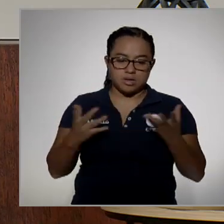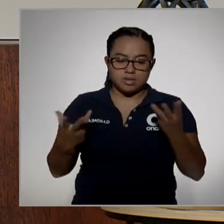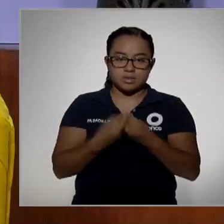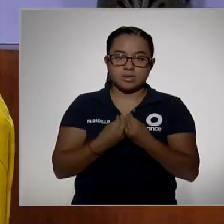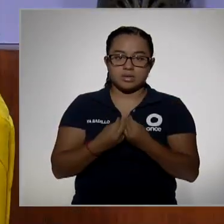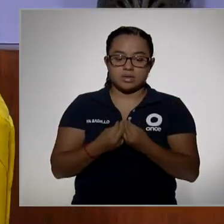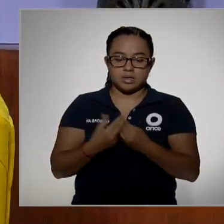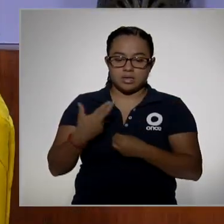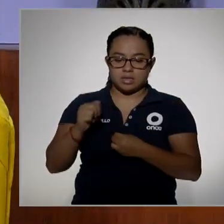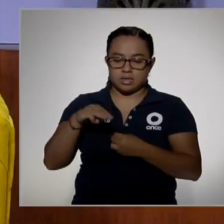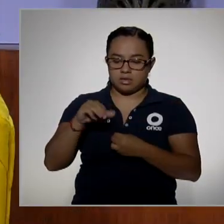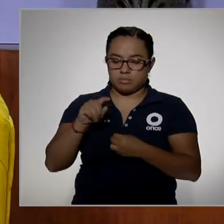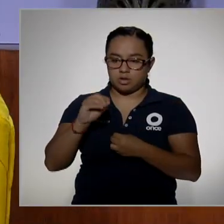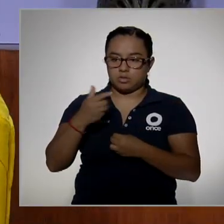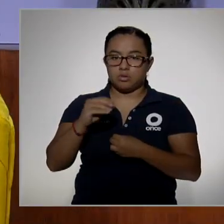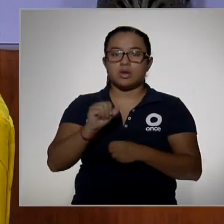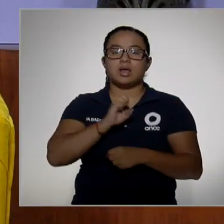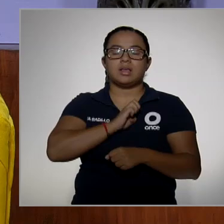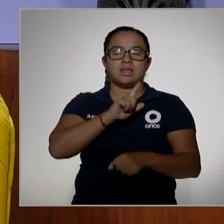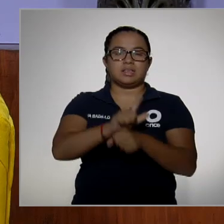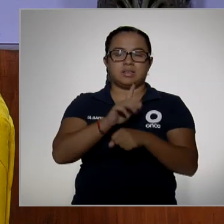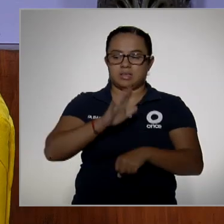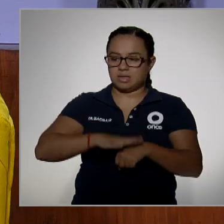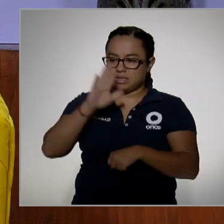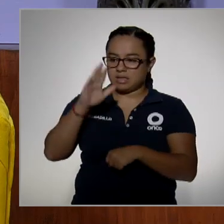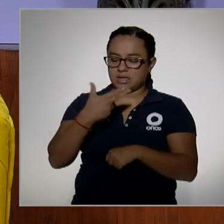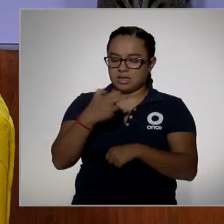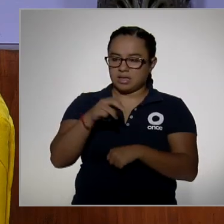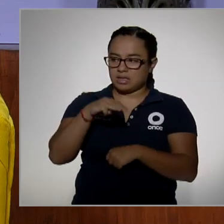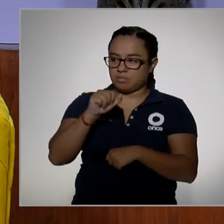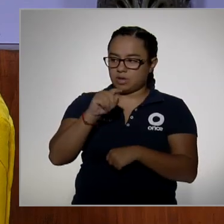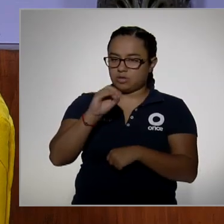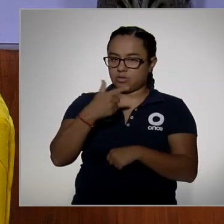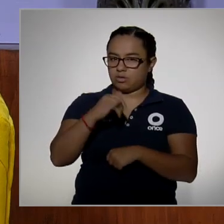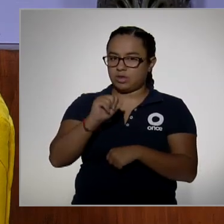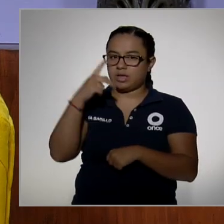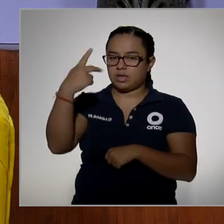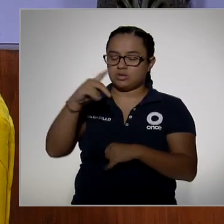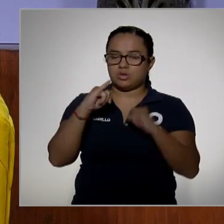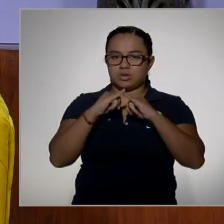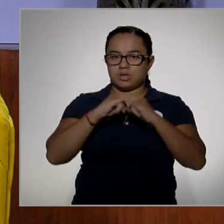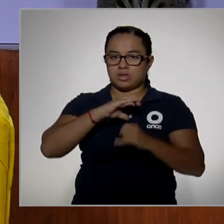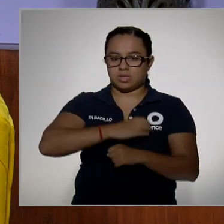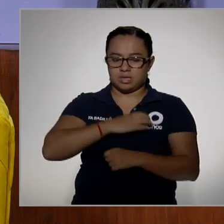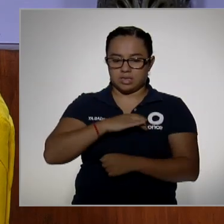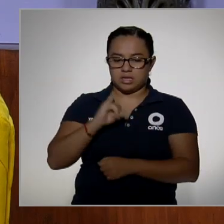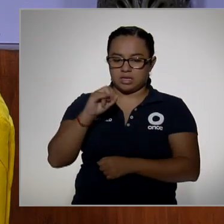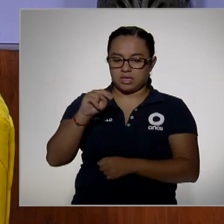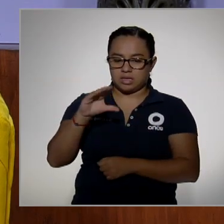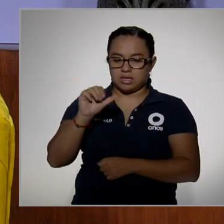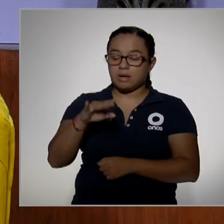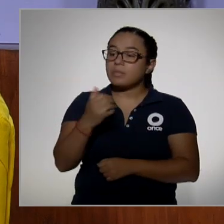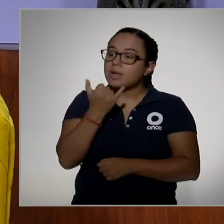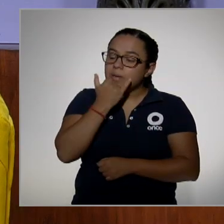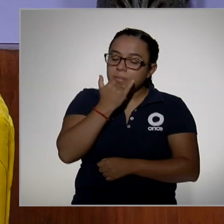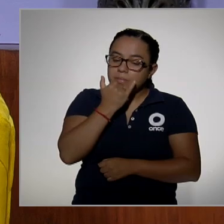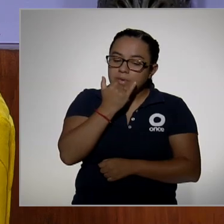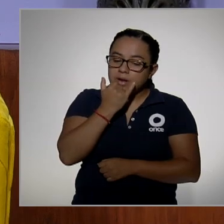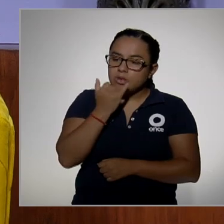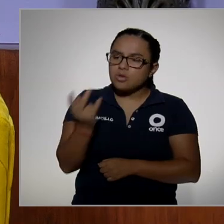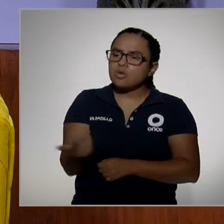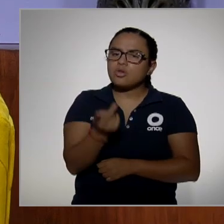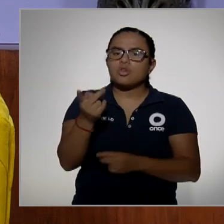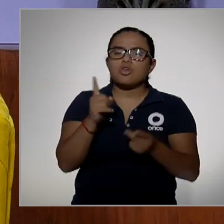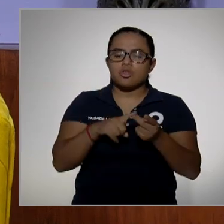hematóloga con su especialidad de linfomas del departamento de hematología del instituto nacional de cáncer no les pregunte dónde la